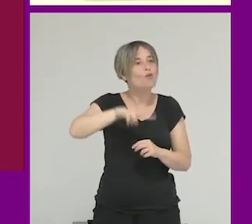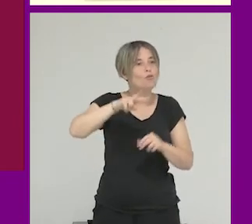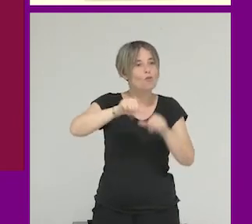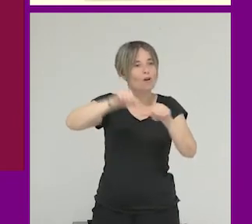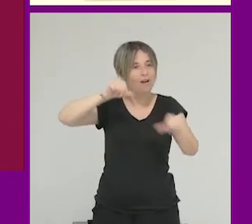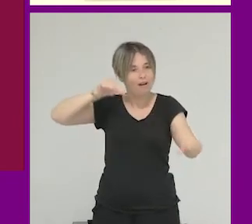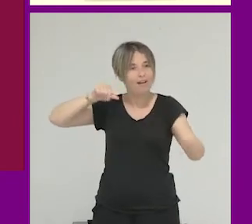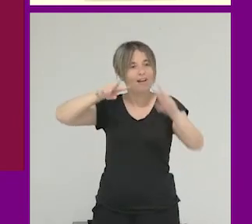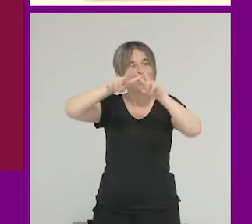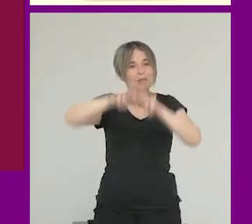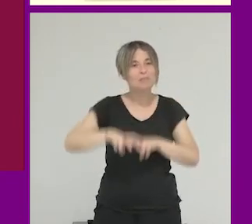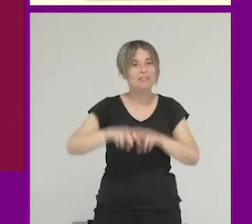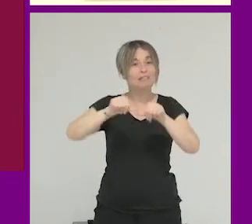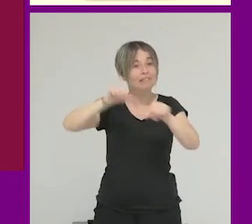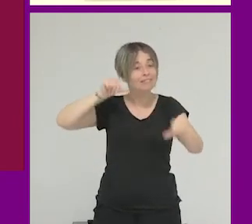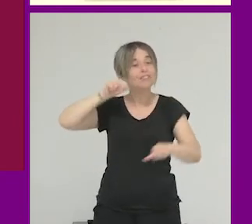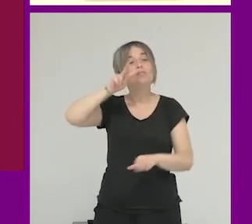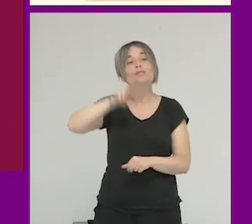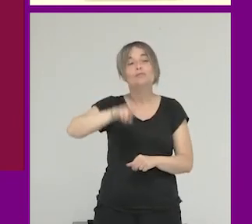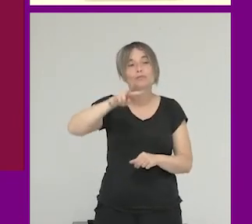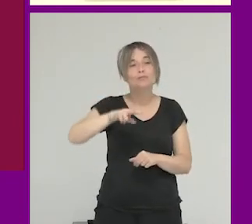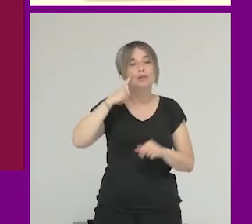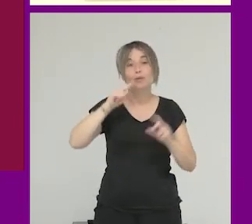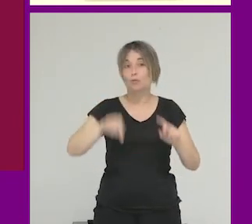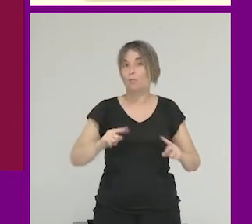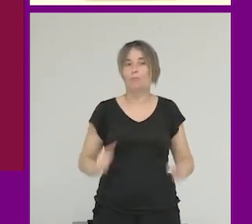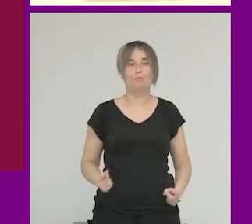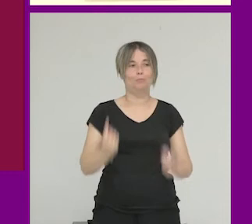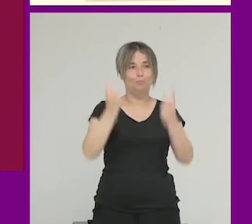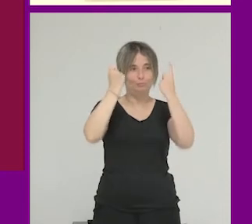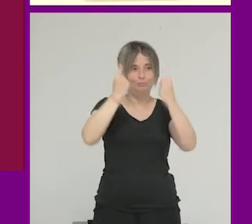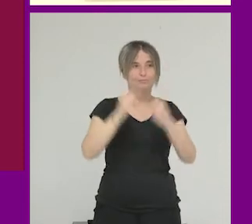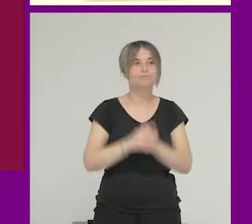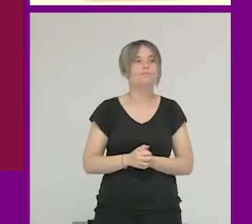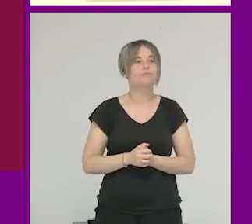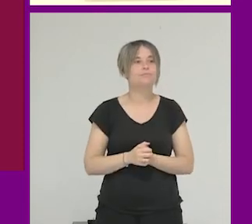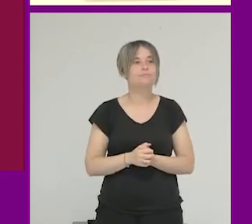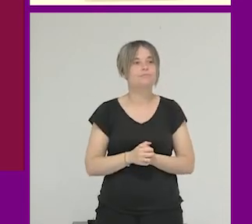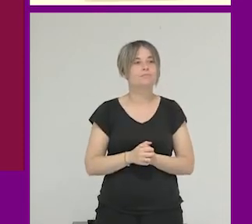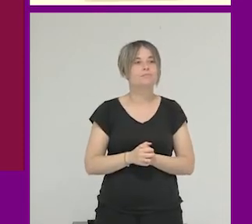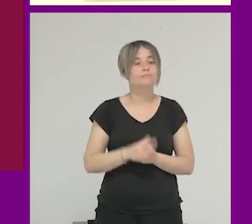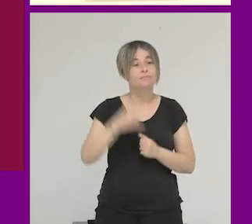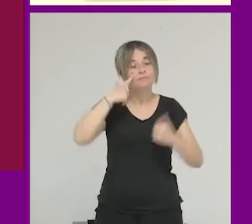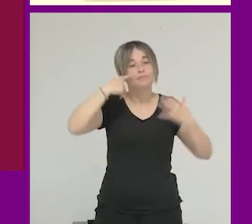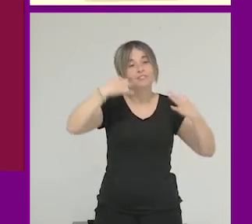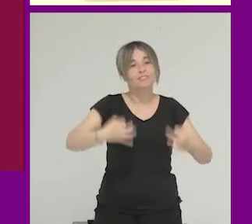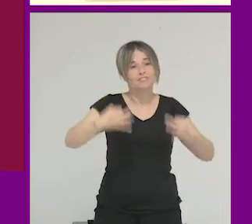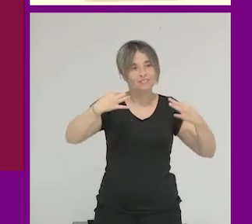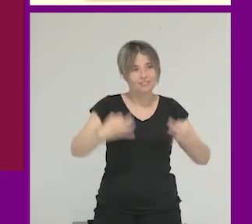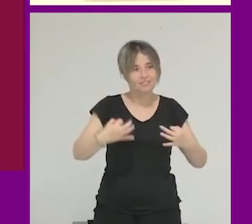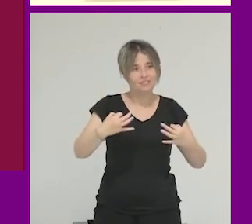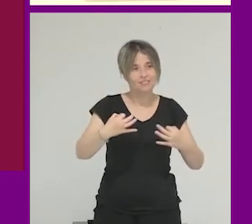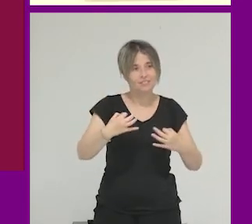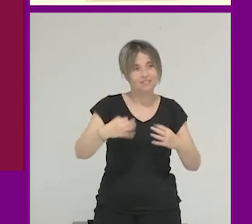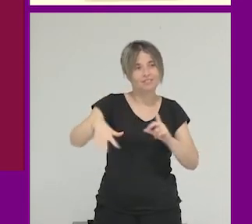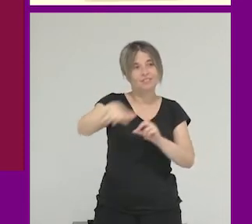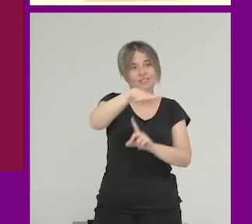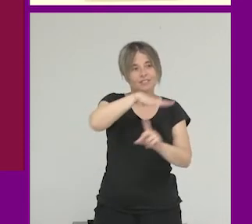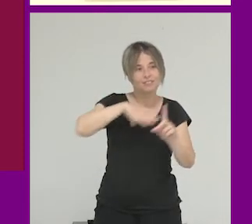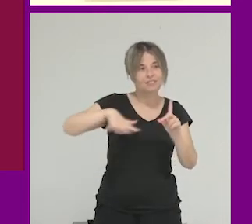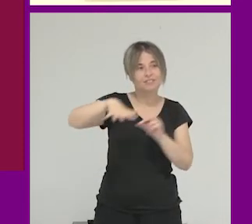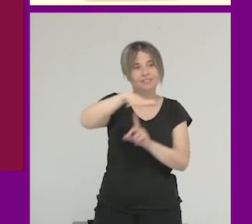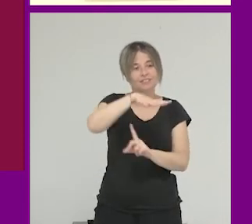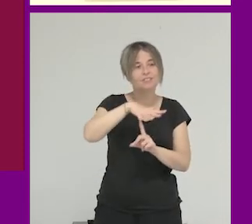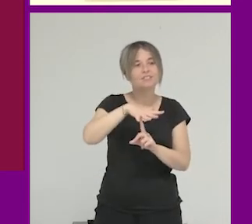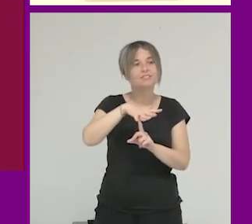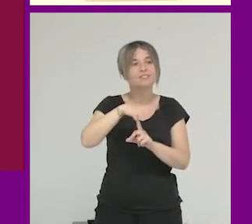dute orain honetan. Orduan egia esan gainera testu inguratua